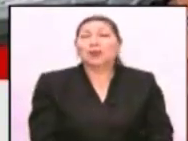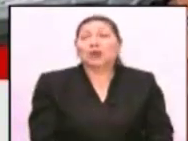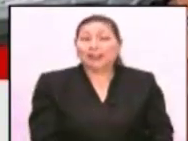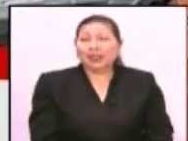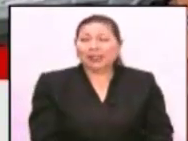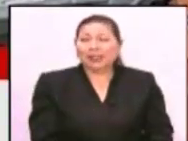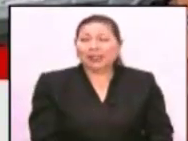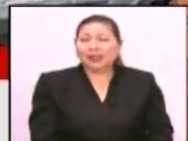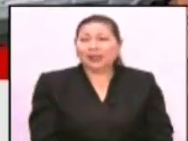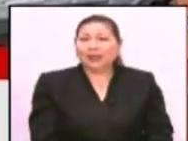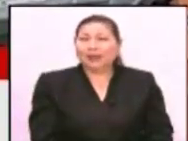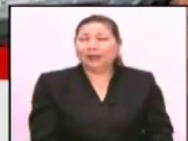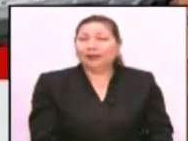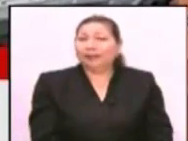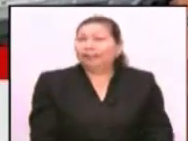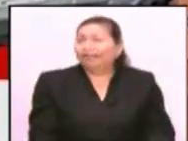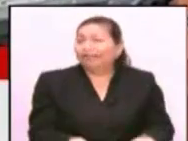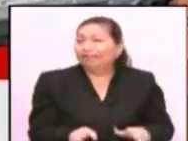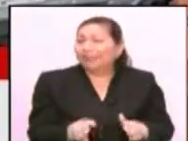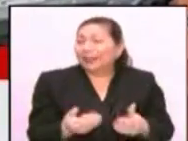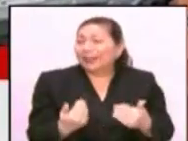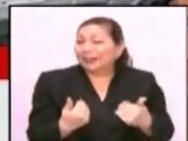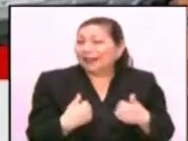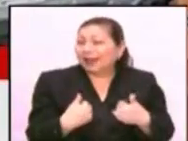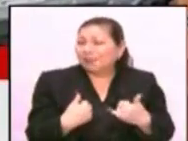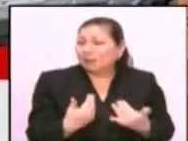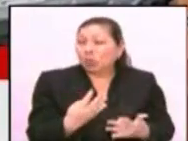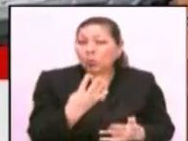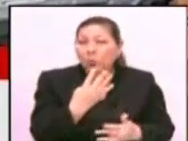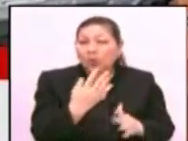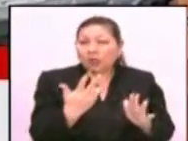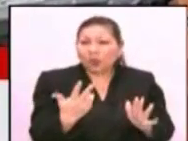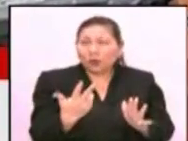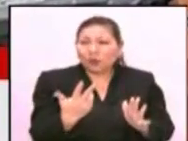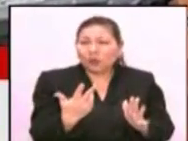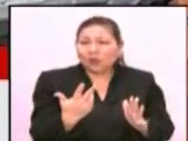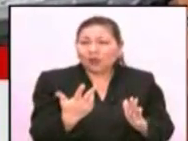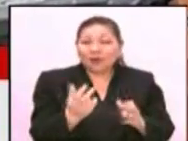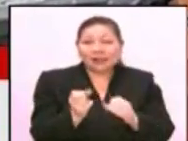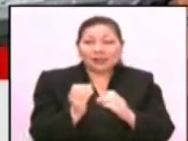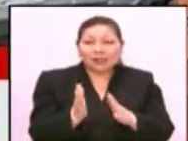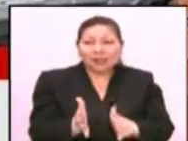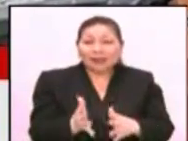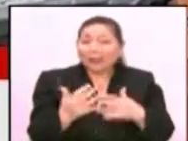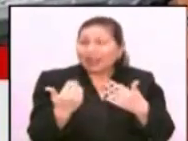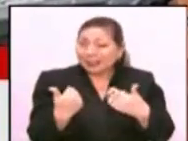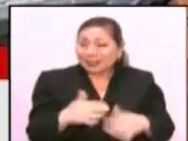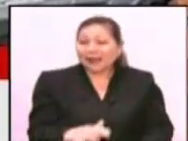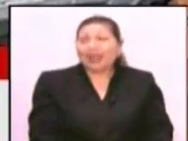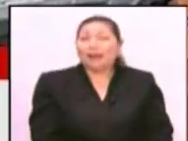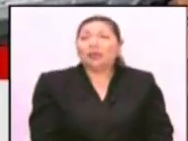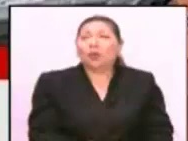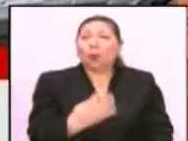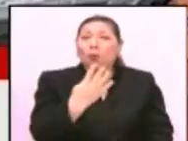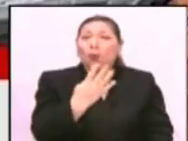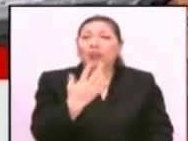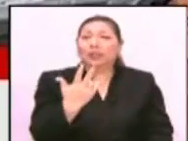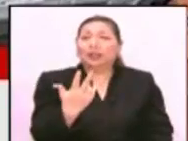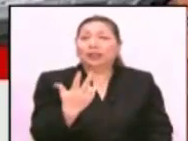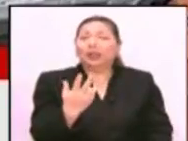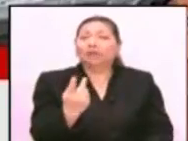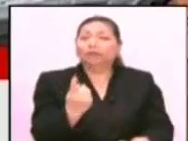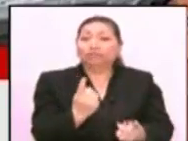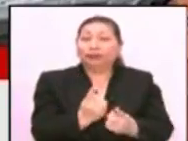intramuros, en régimen cerrado, 48.000 internos se encuentran sentenciados ya, y hay un 43%